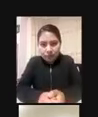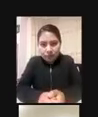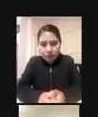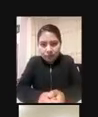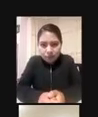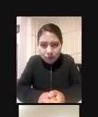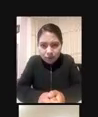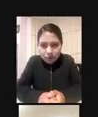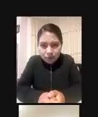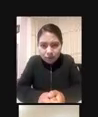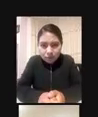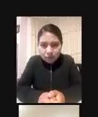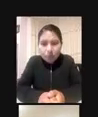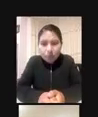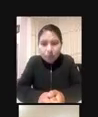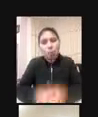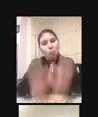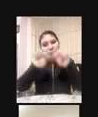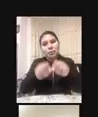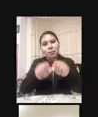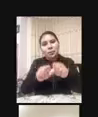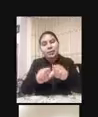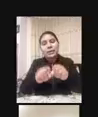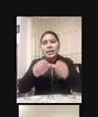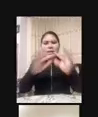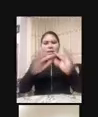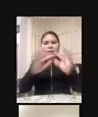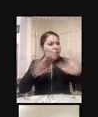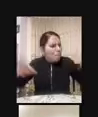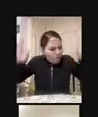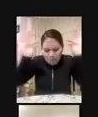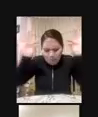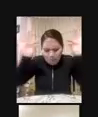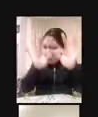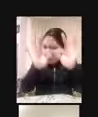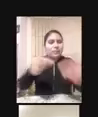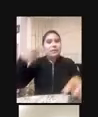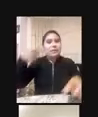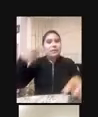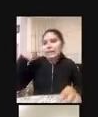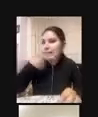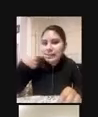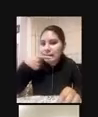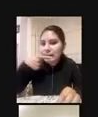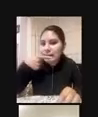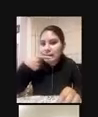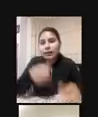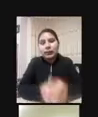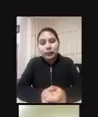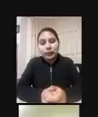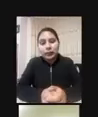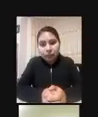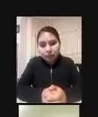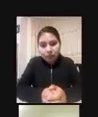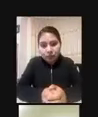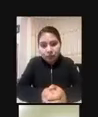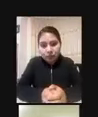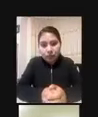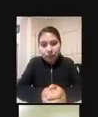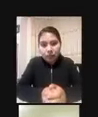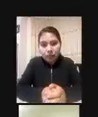El cepillado dental. El cepillado dental es la base de todo. Incluso para cuando el niño viene